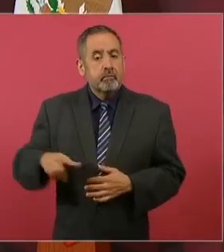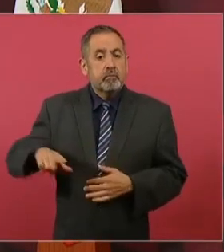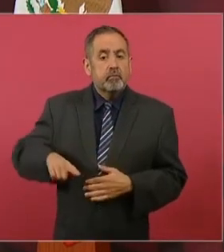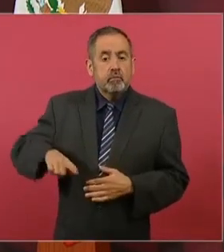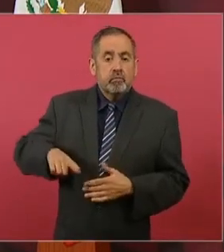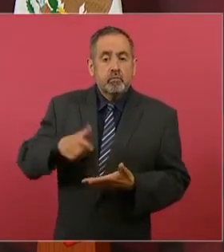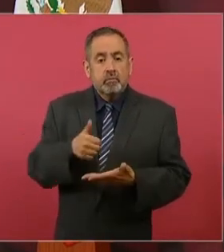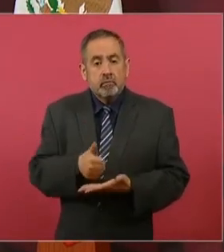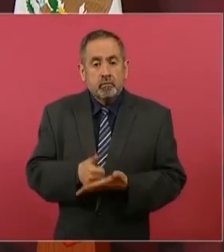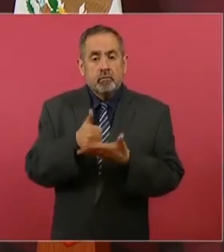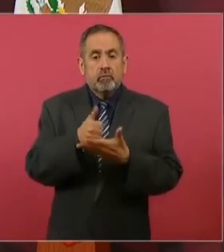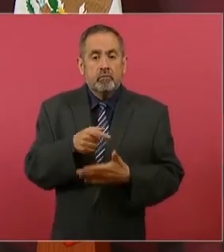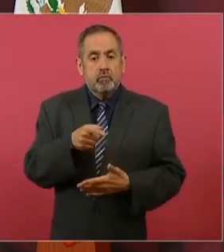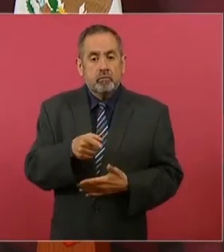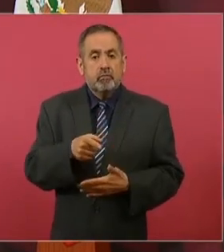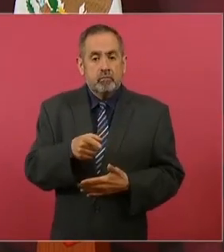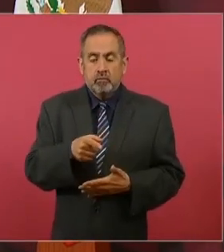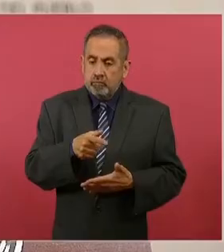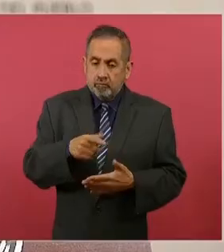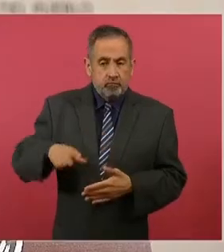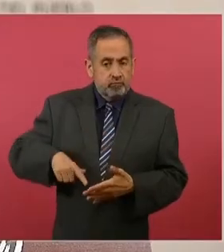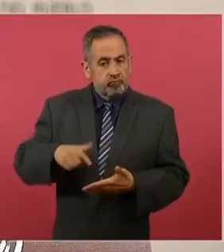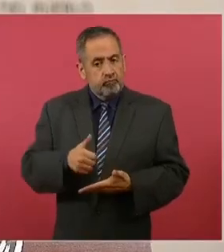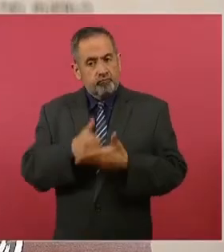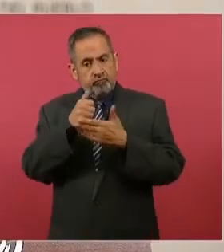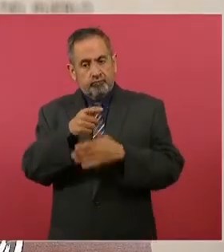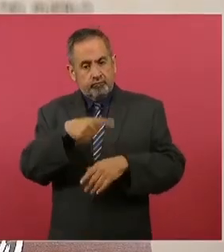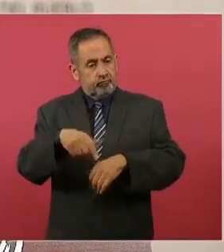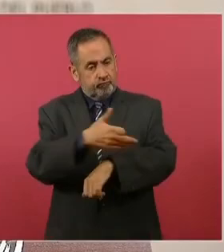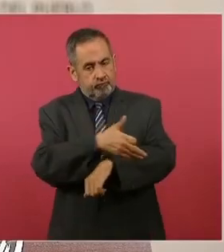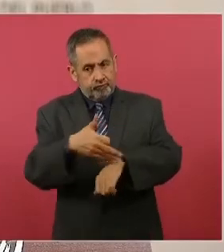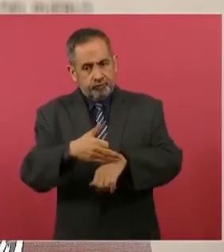ayude a esas familias,